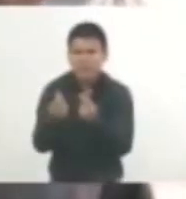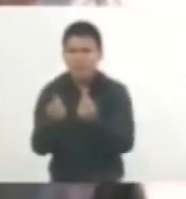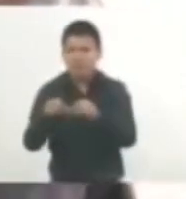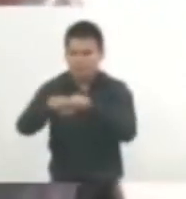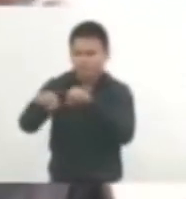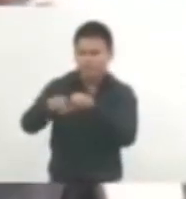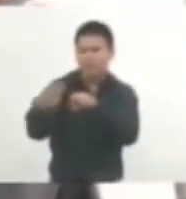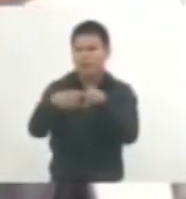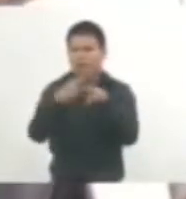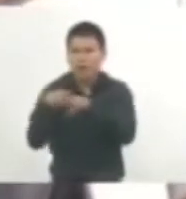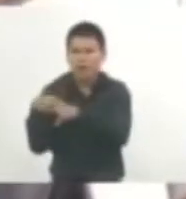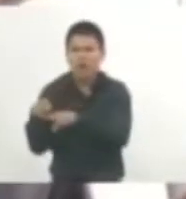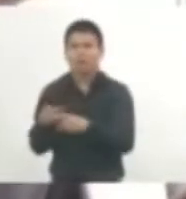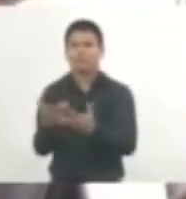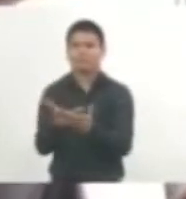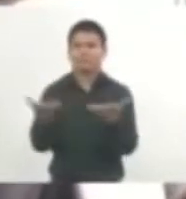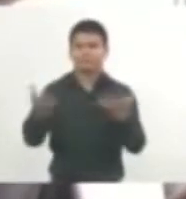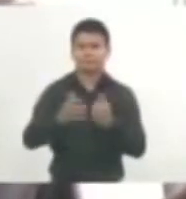varios elementos de valor.